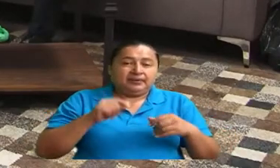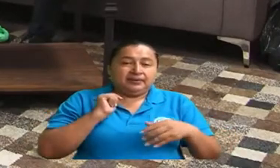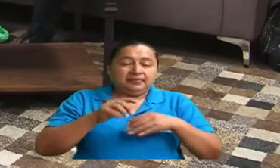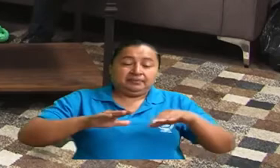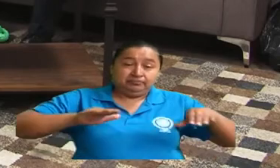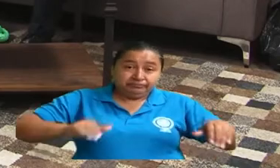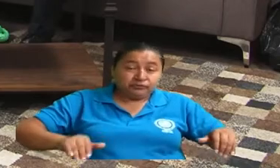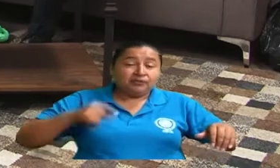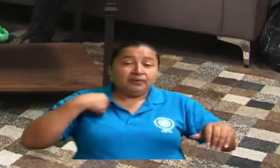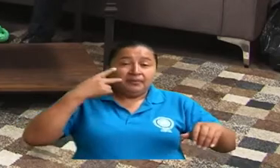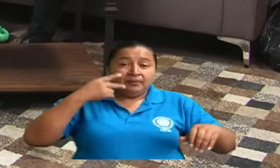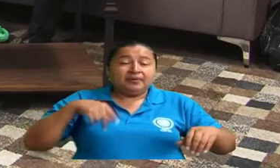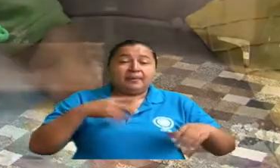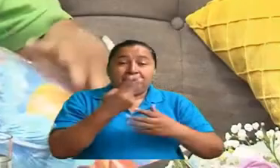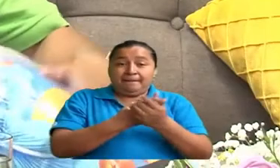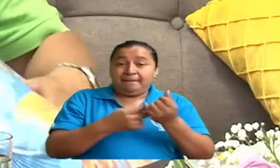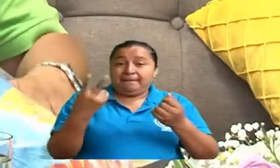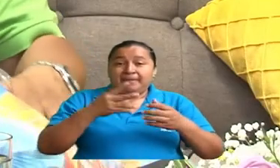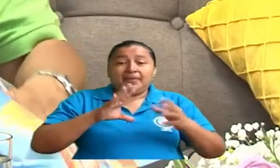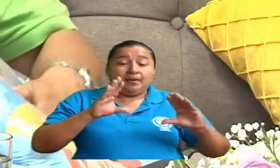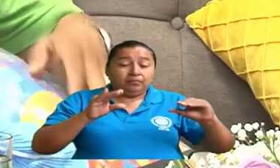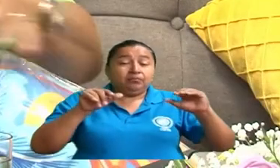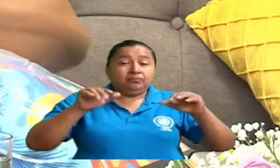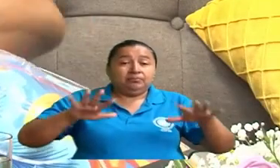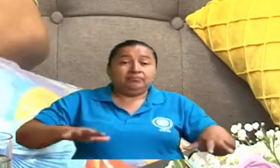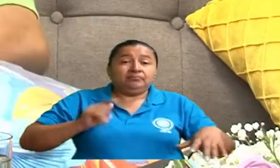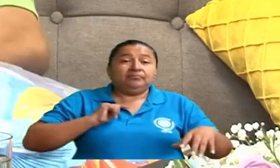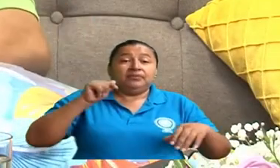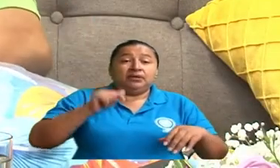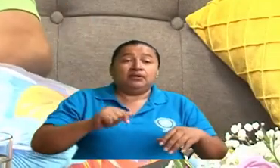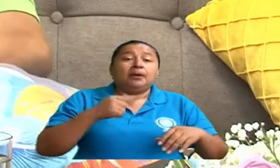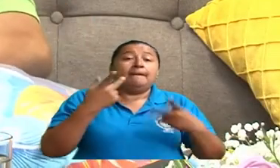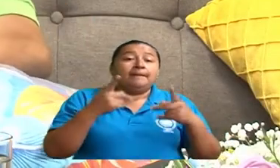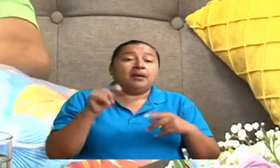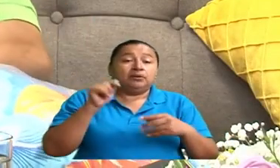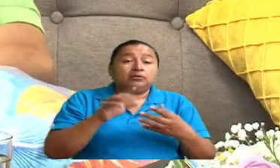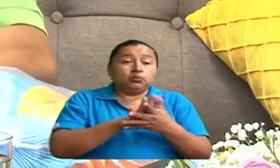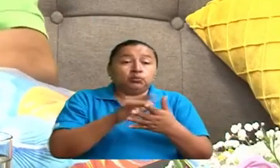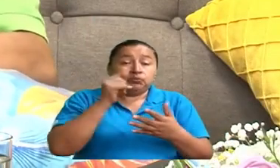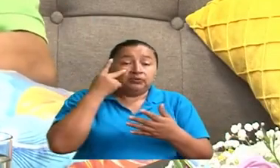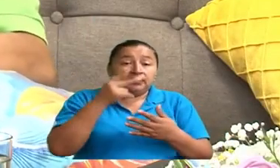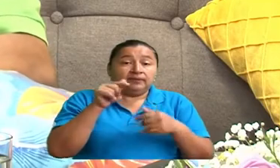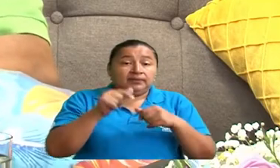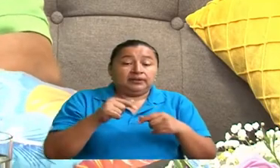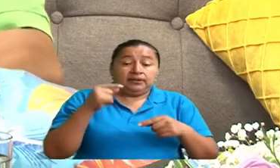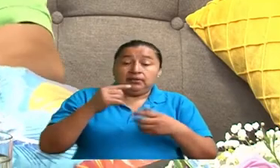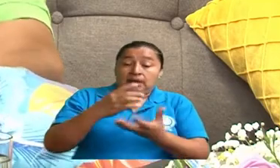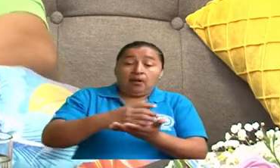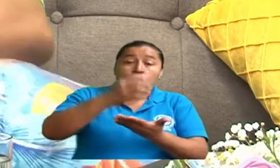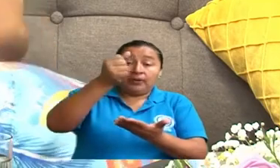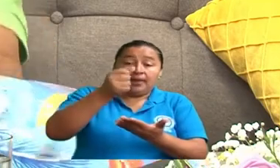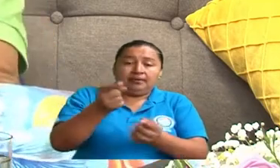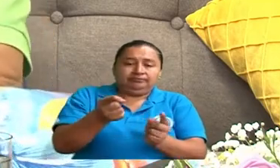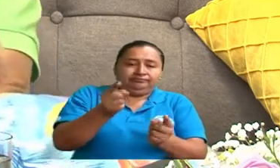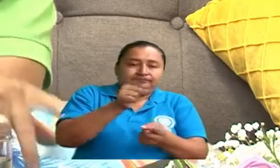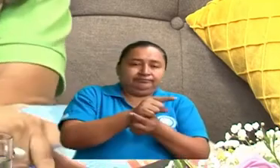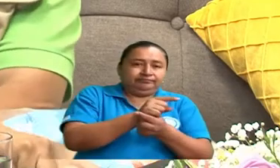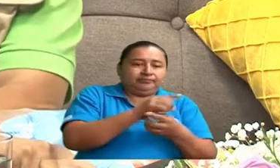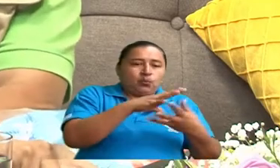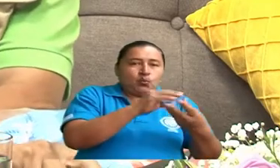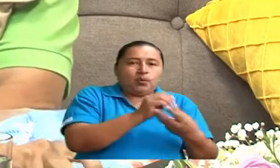sofás, ¿verdad? Un par de almohadas ahí, ¿ya? Para los sofás. Pero, fíjate bien, pues, de que esto es,